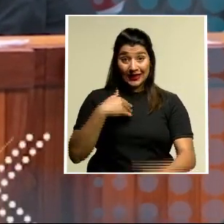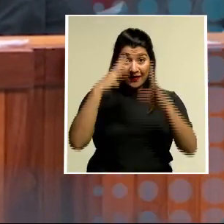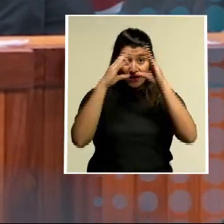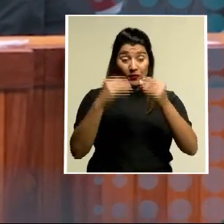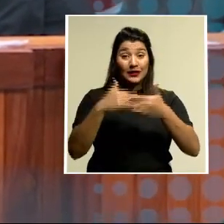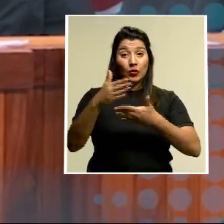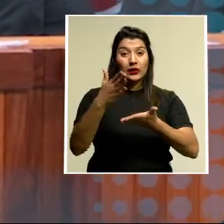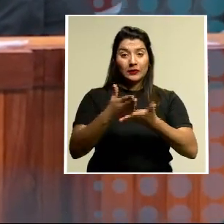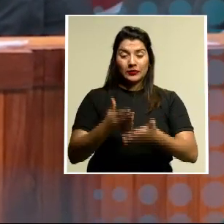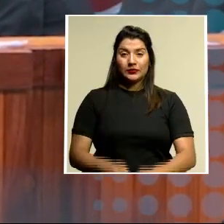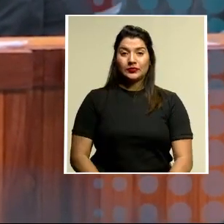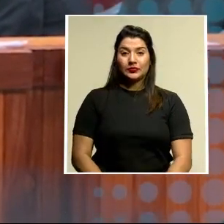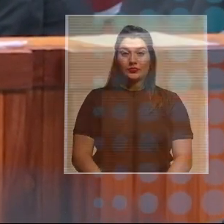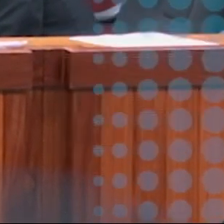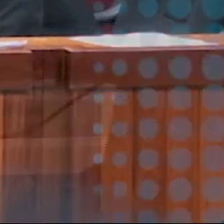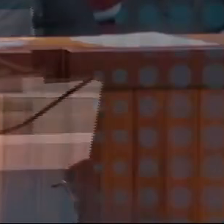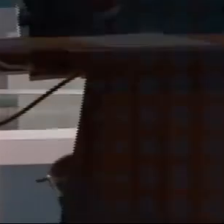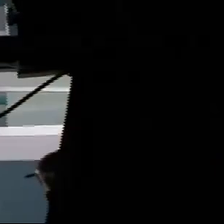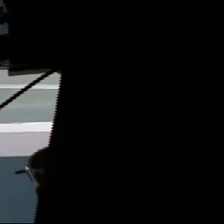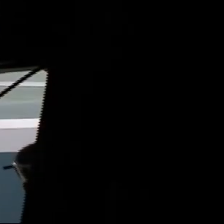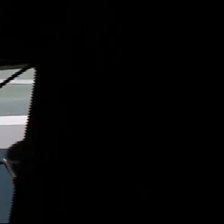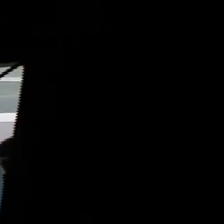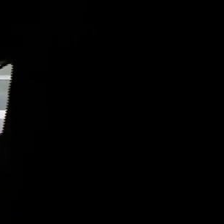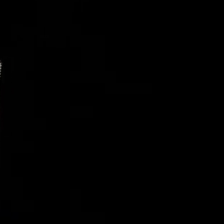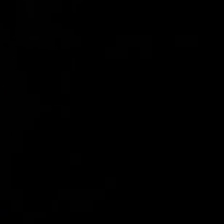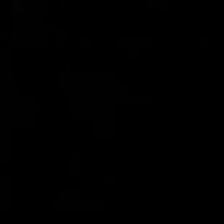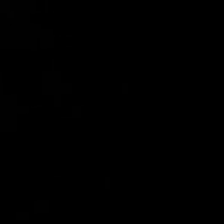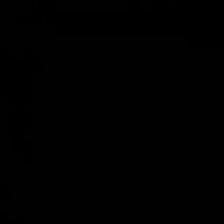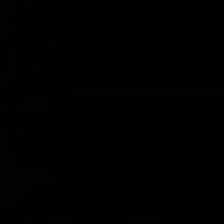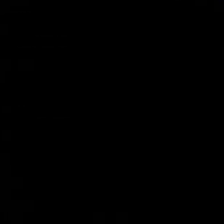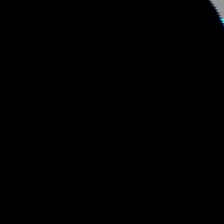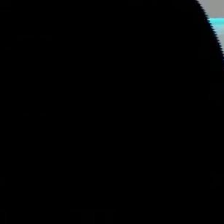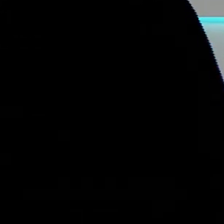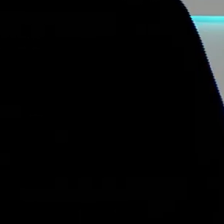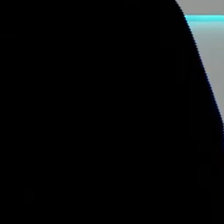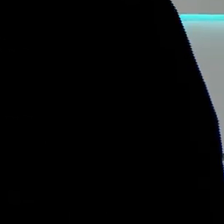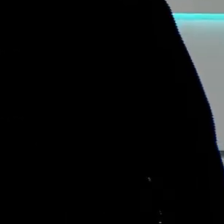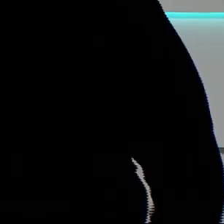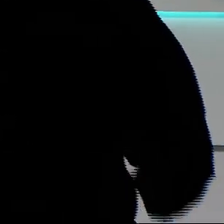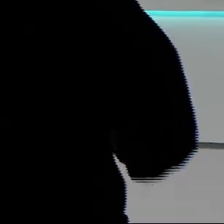4.773. Los fallecidos en las últimas 24 horas fueron 13.